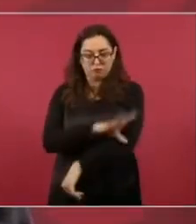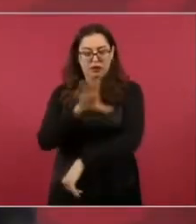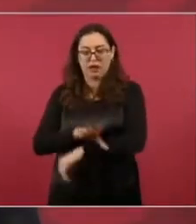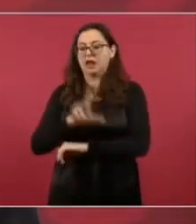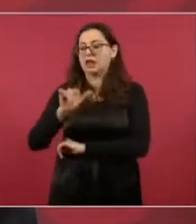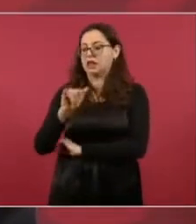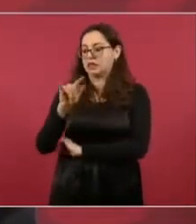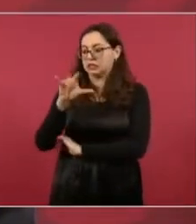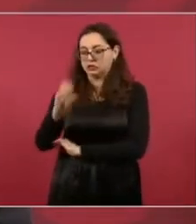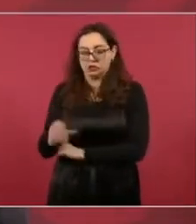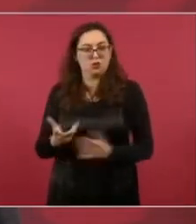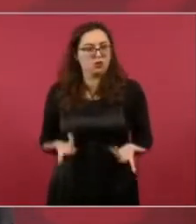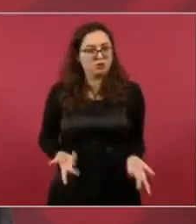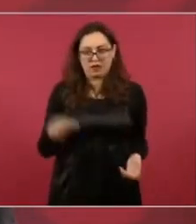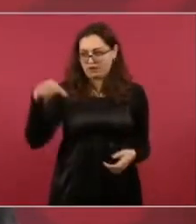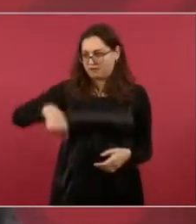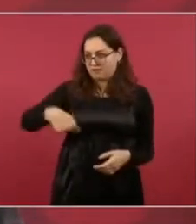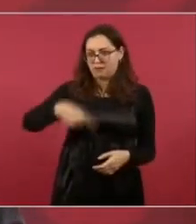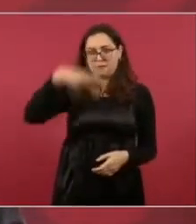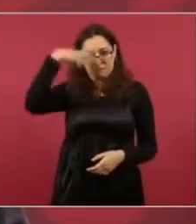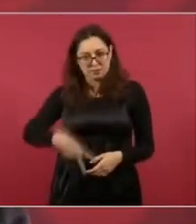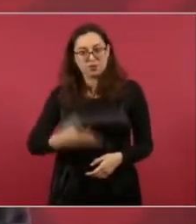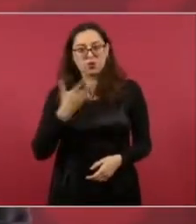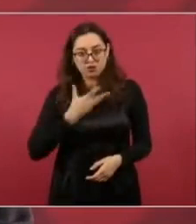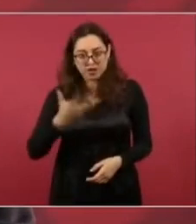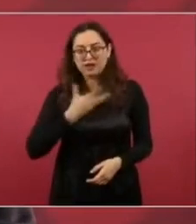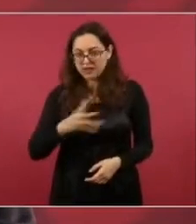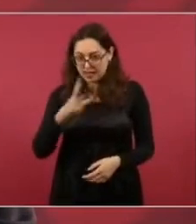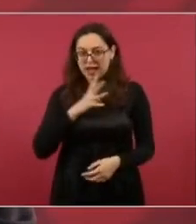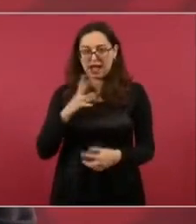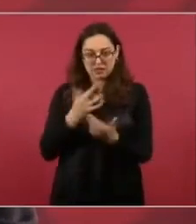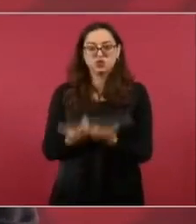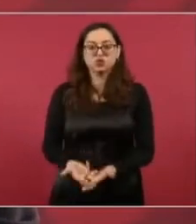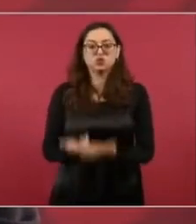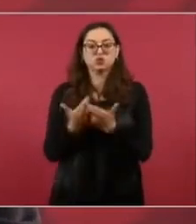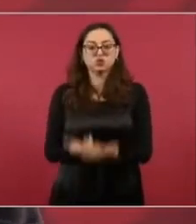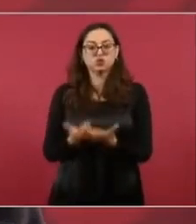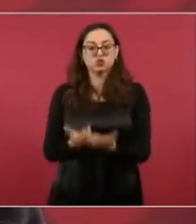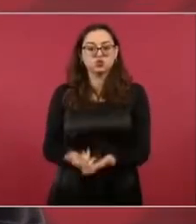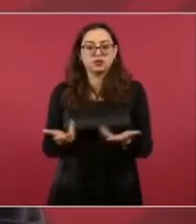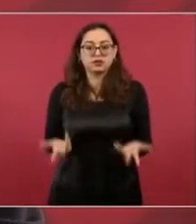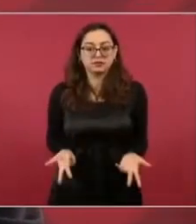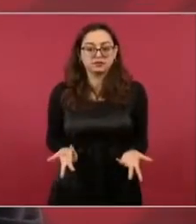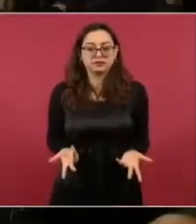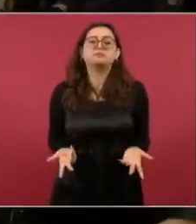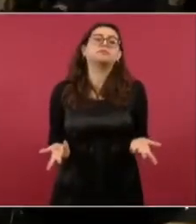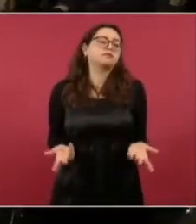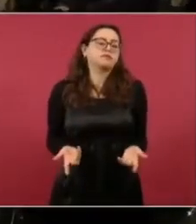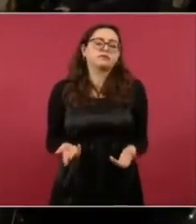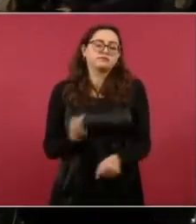litio, y nosotros tenemos un potencial. Ya no nos va a tocar